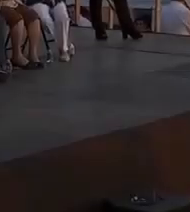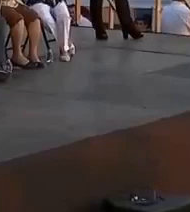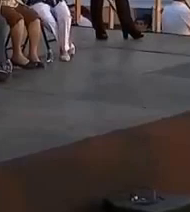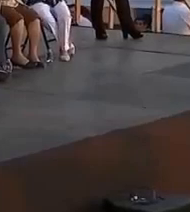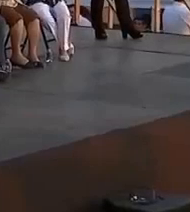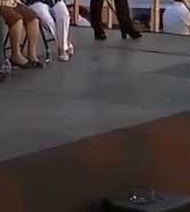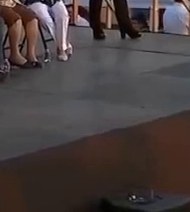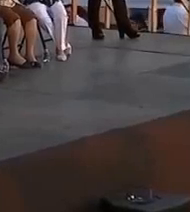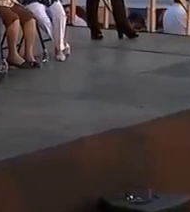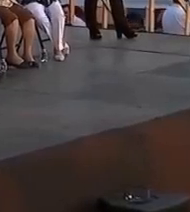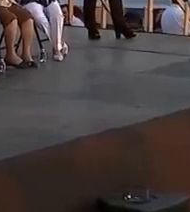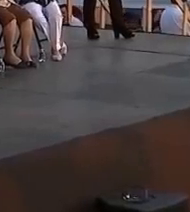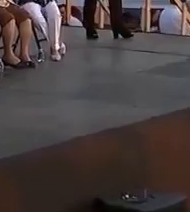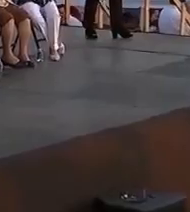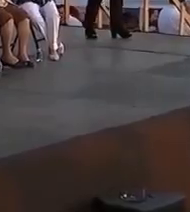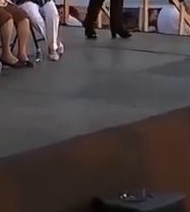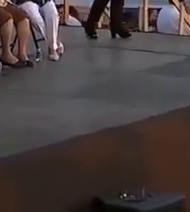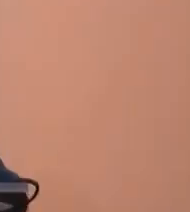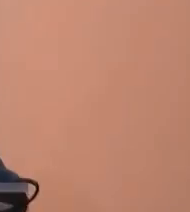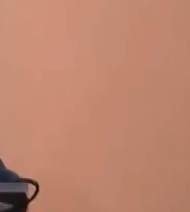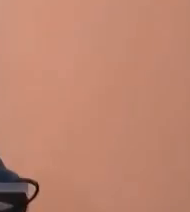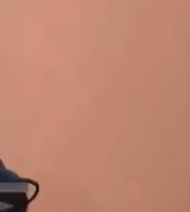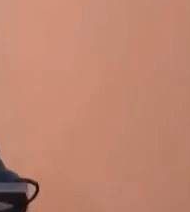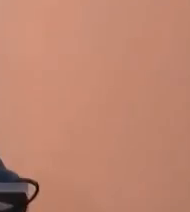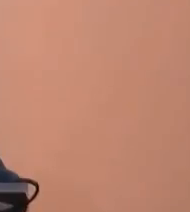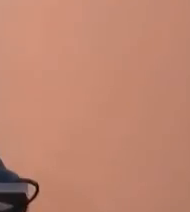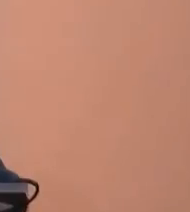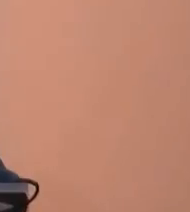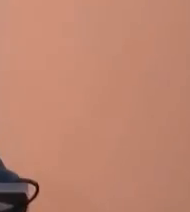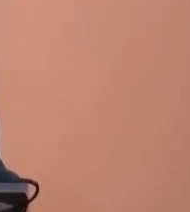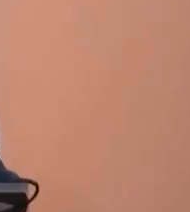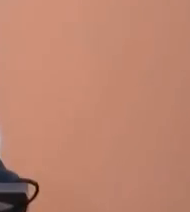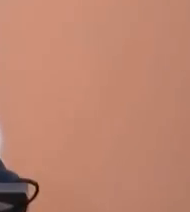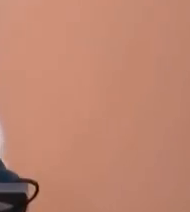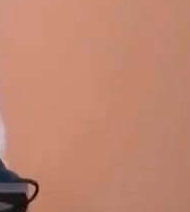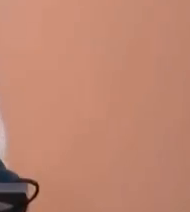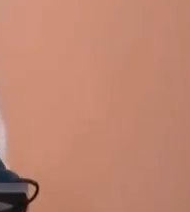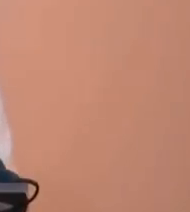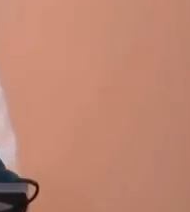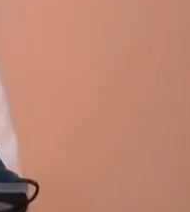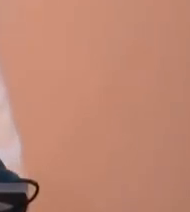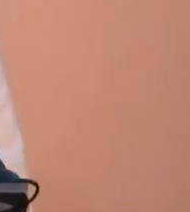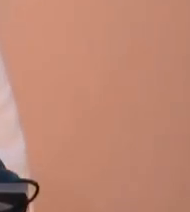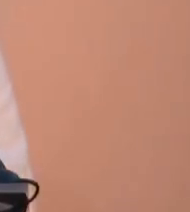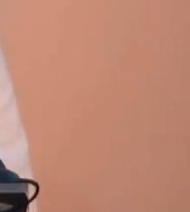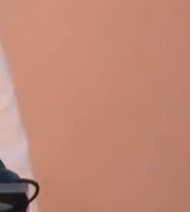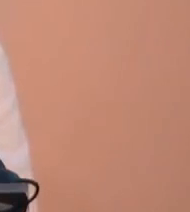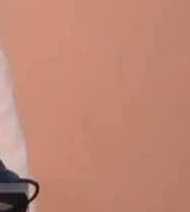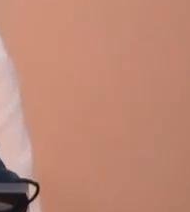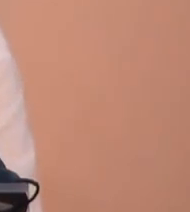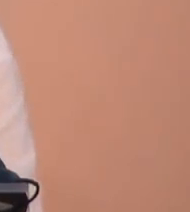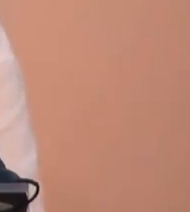¿Por qué vamos a sacar adelante al país a pesar de los pesares? Porque